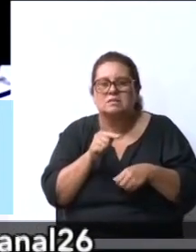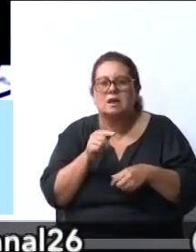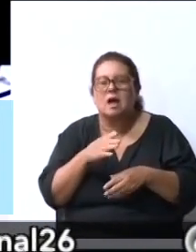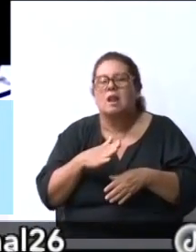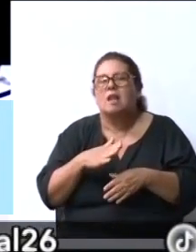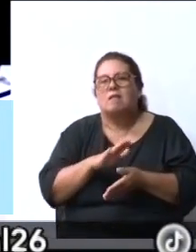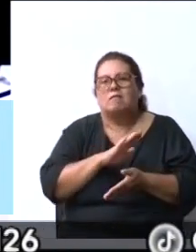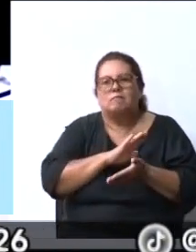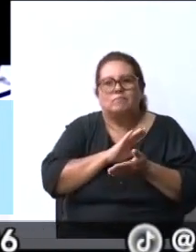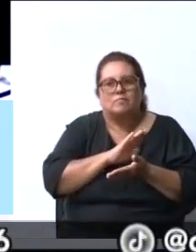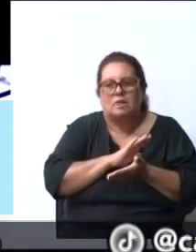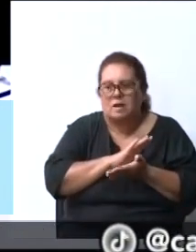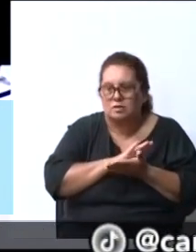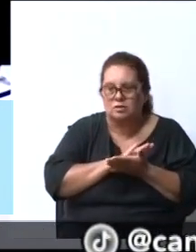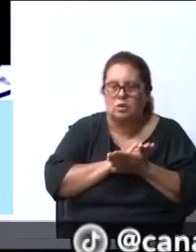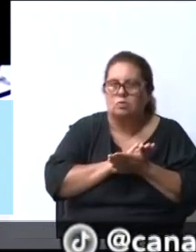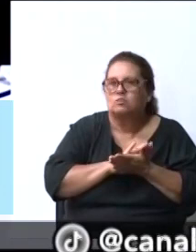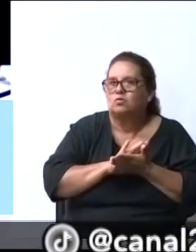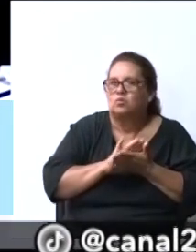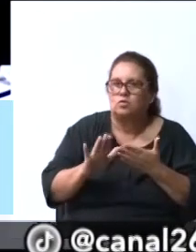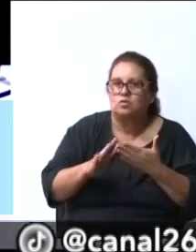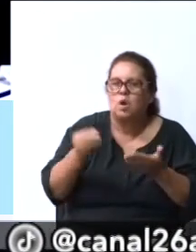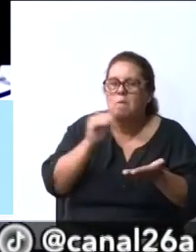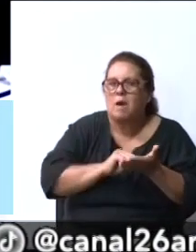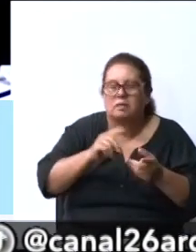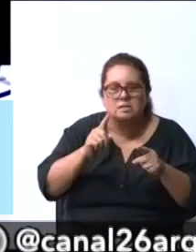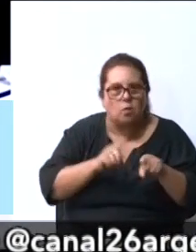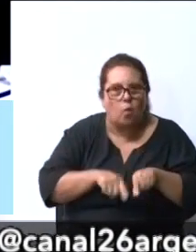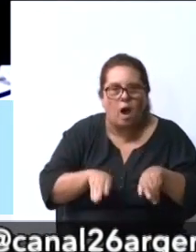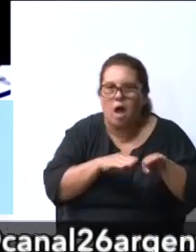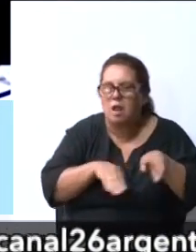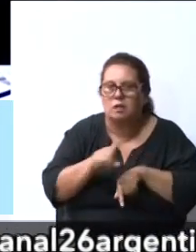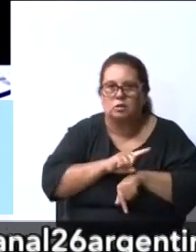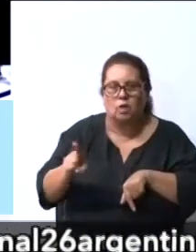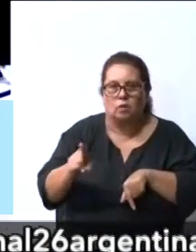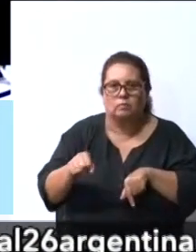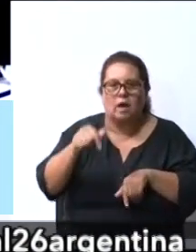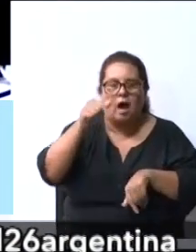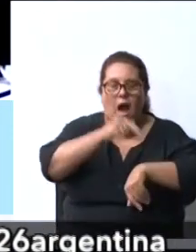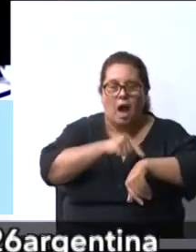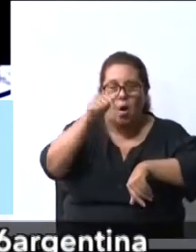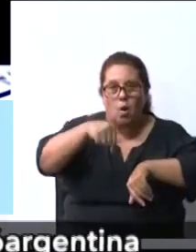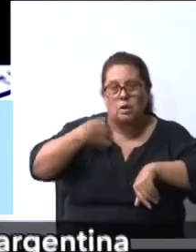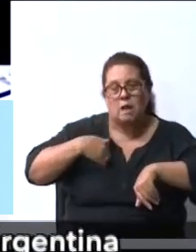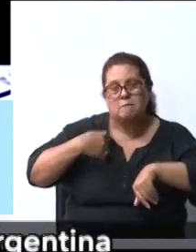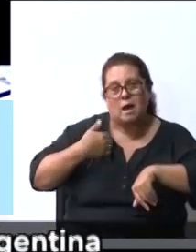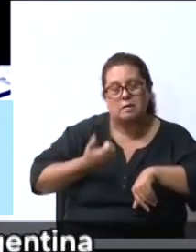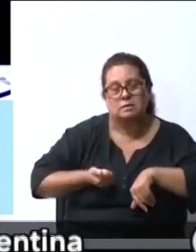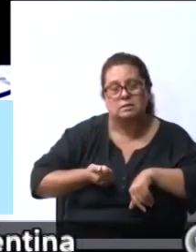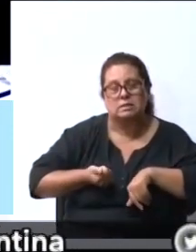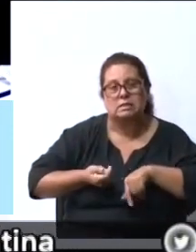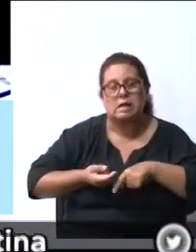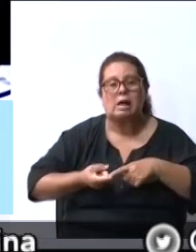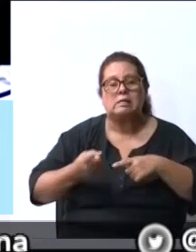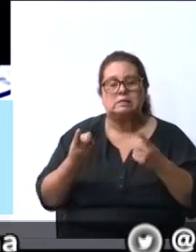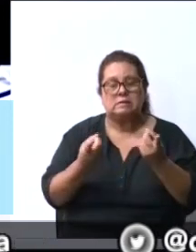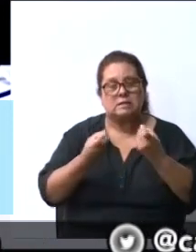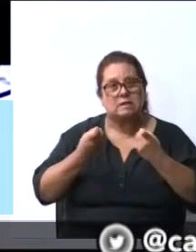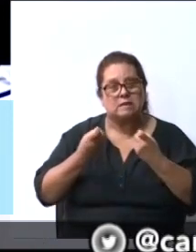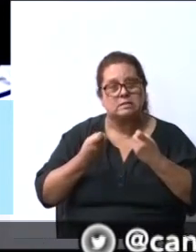juntos. Pusimos en marcha toda la potencia, toda la energía, todas las ganas que tiene la gente de